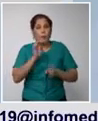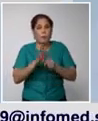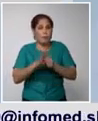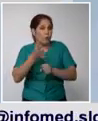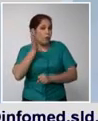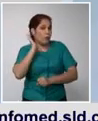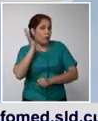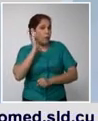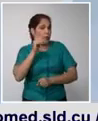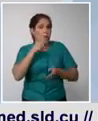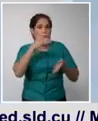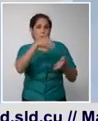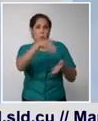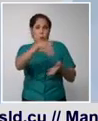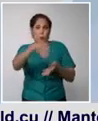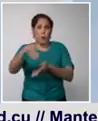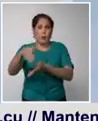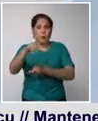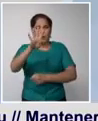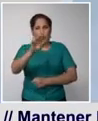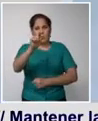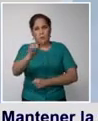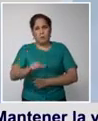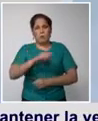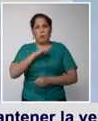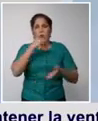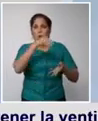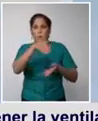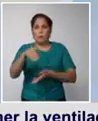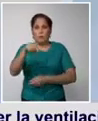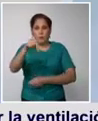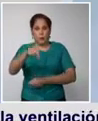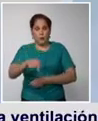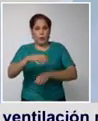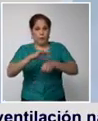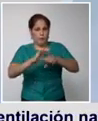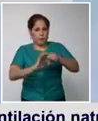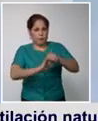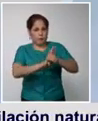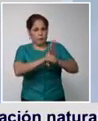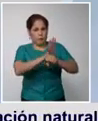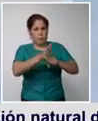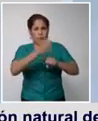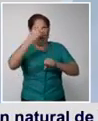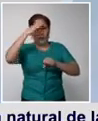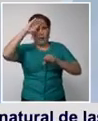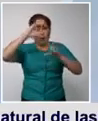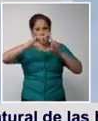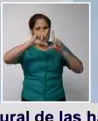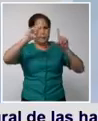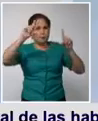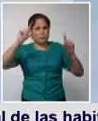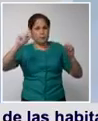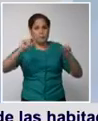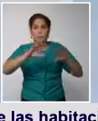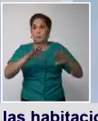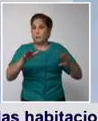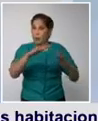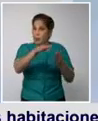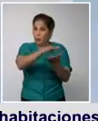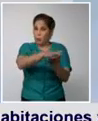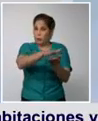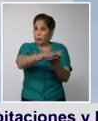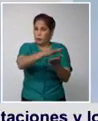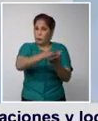el fallecimiento de 4 personas con COVID-19 en nuestro país. Y ya el acumulado, estamos hablando